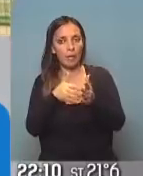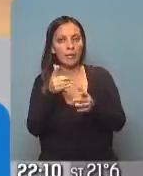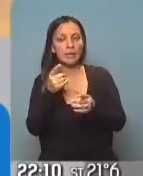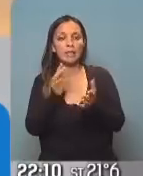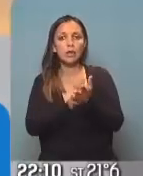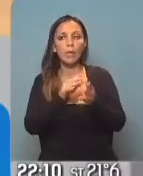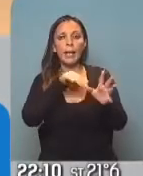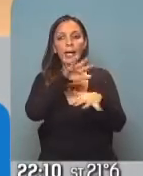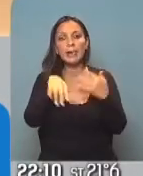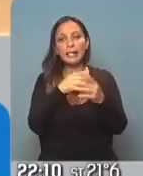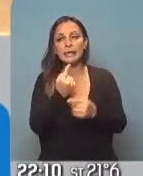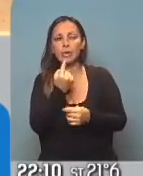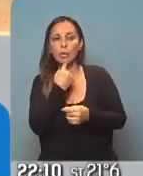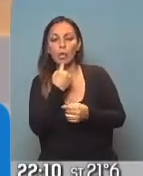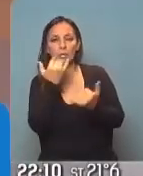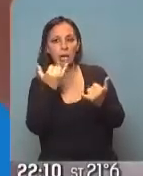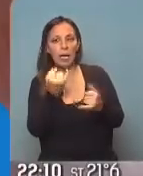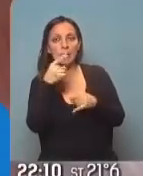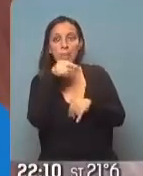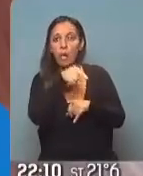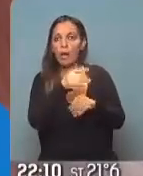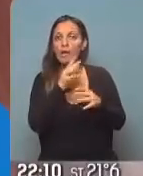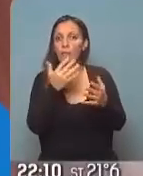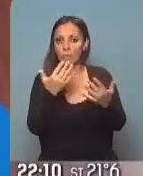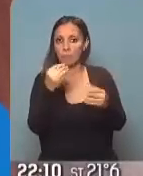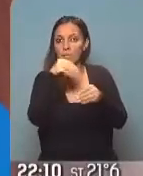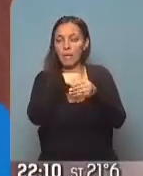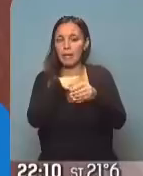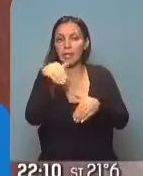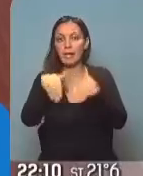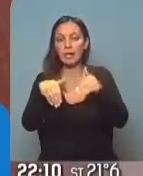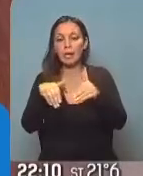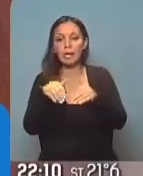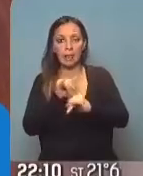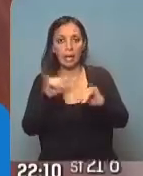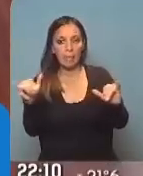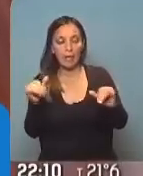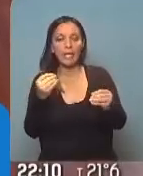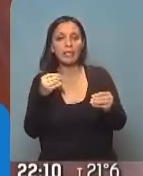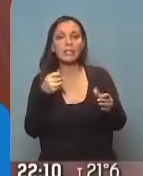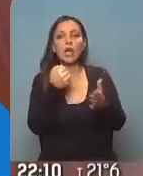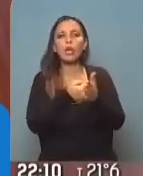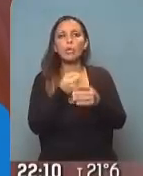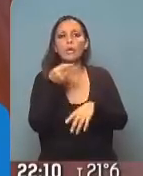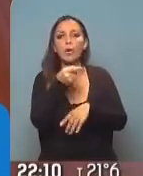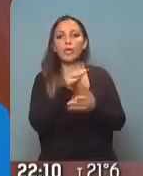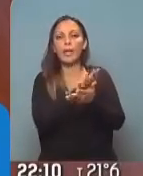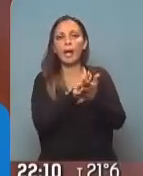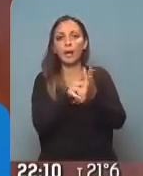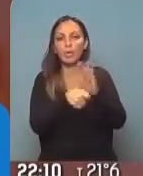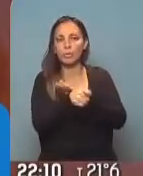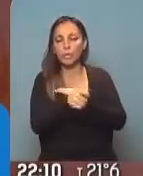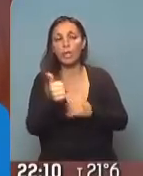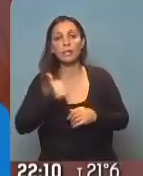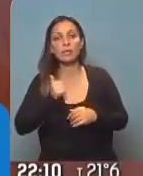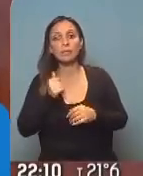que es opinable, etcétera, pero que fue parte de su éxito electoral, que es la lucha contra la corrupción, y los militares en áreas sensibles como